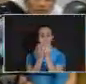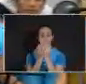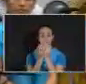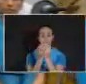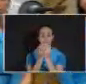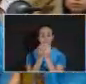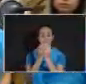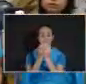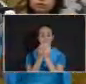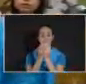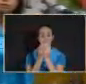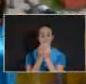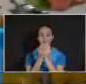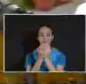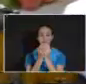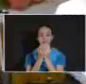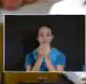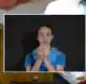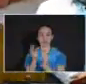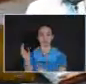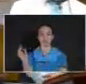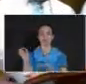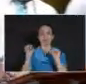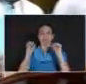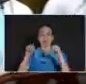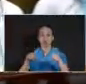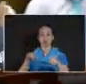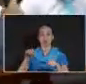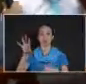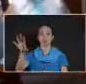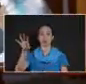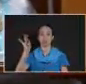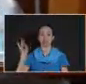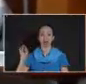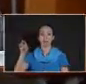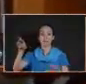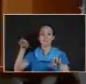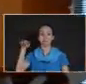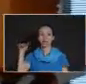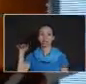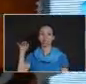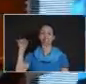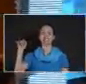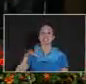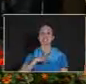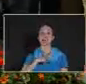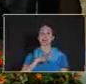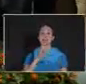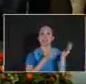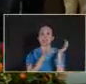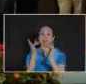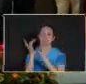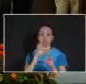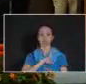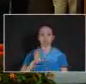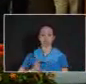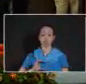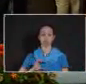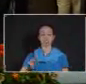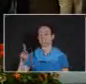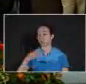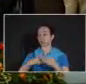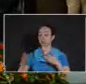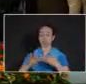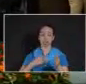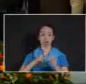mundo, podemos encontrar paz si tenemos a Jesucristo. Y en cualquier lugar del mundo podemos encontrar